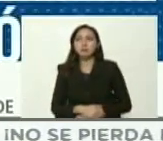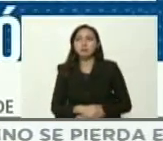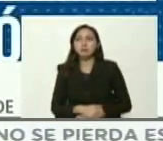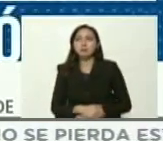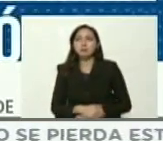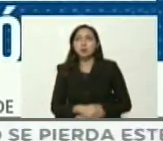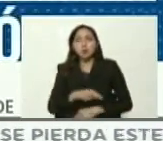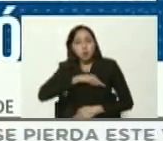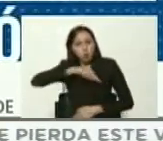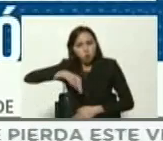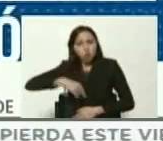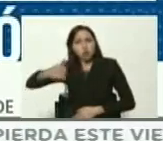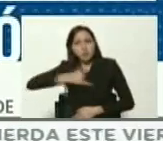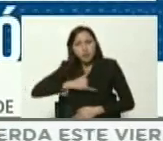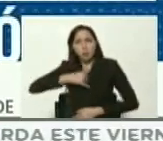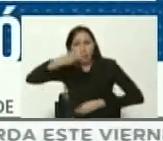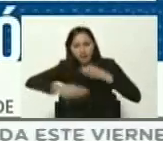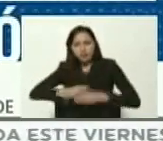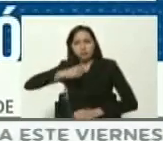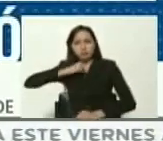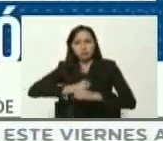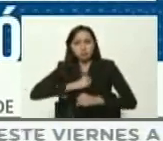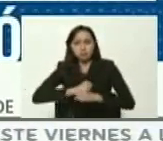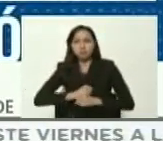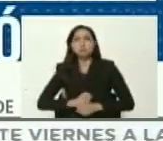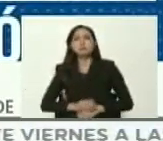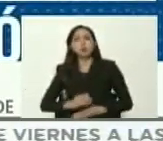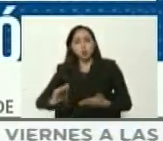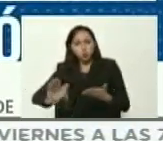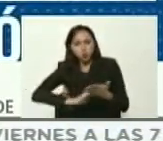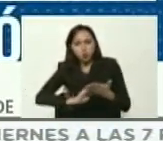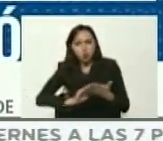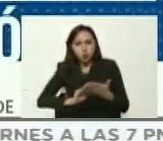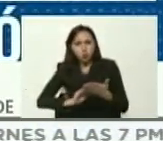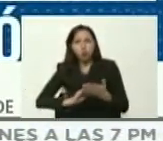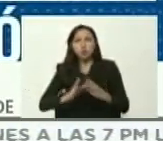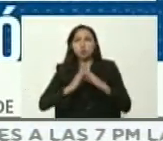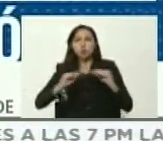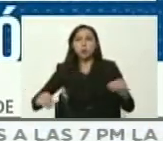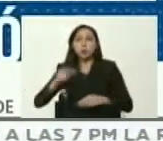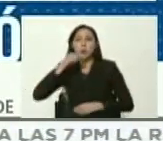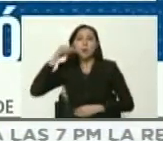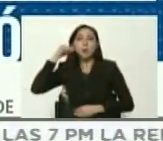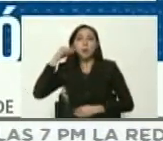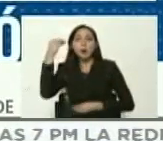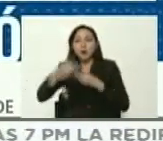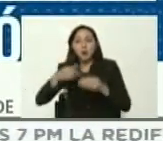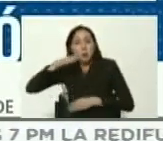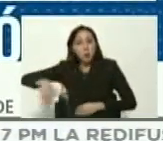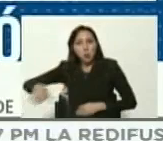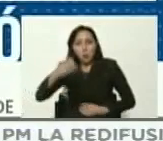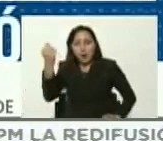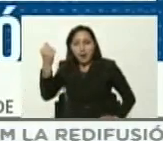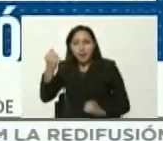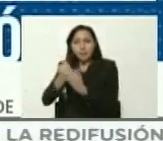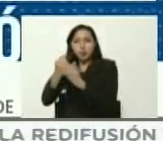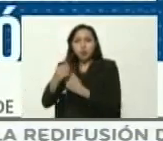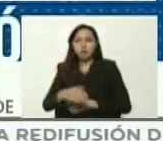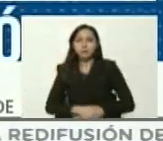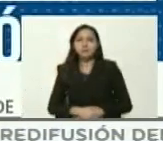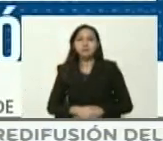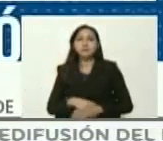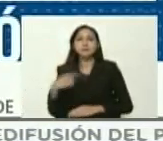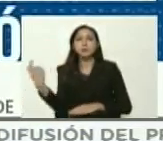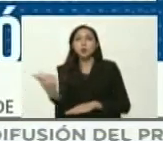o lo hacemos, o lo hacemos, entre todos, entre todas, con el poder popular, con el